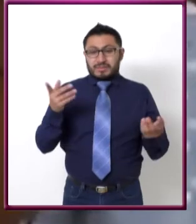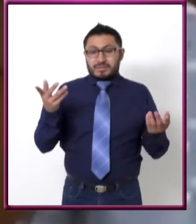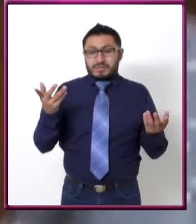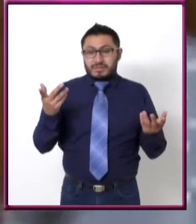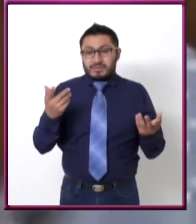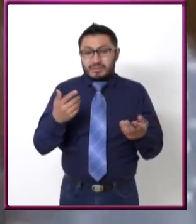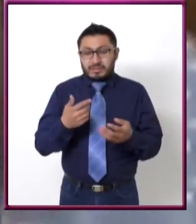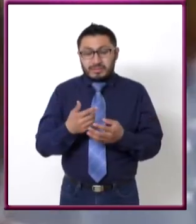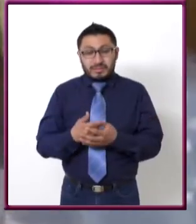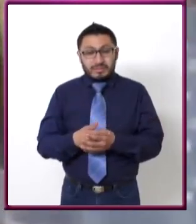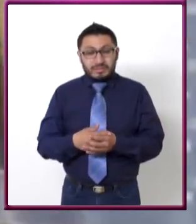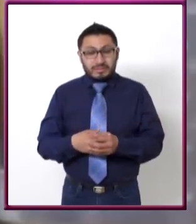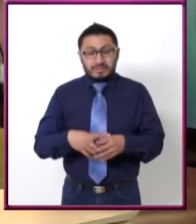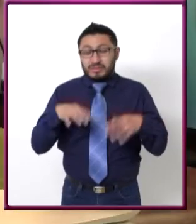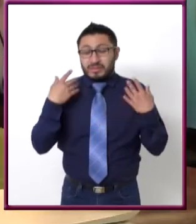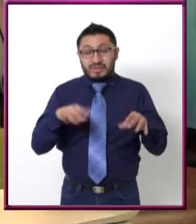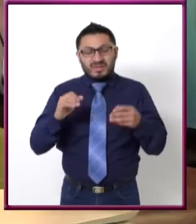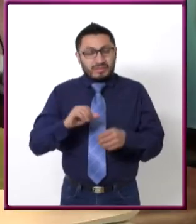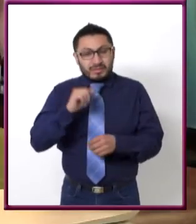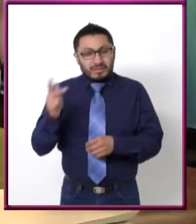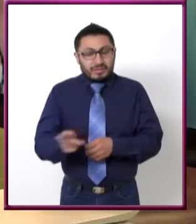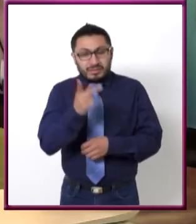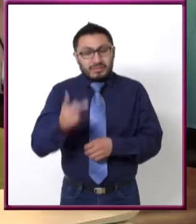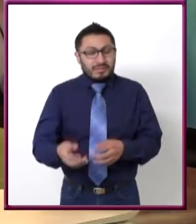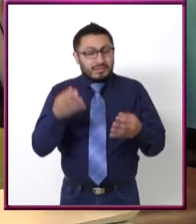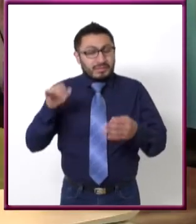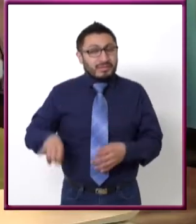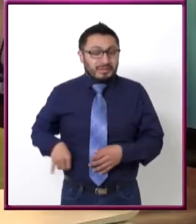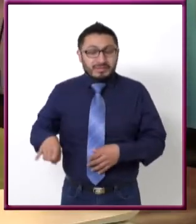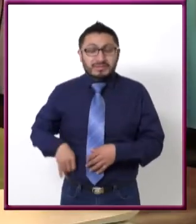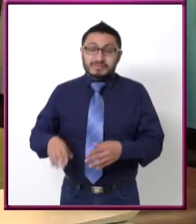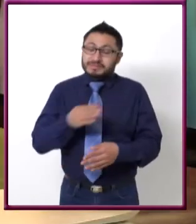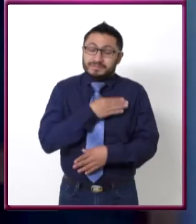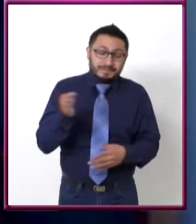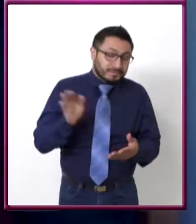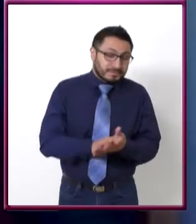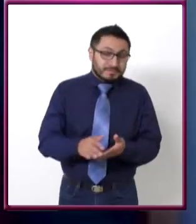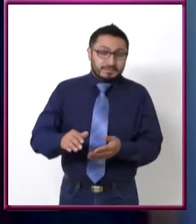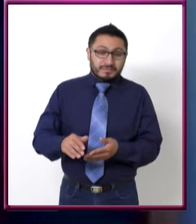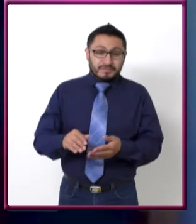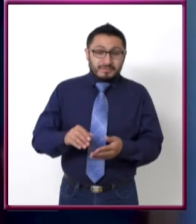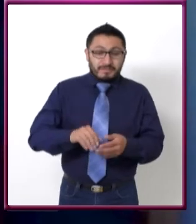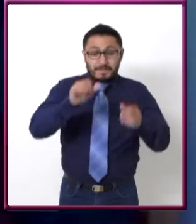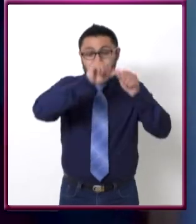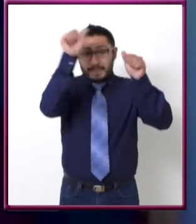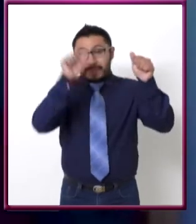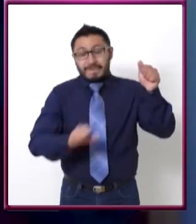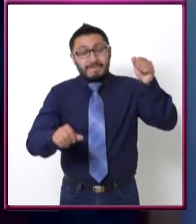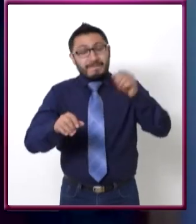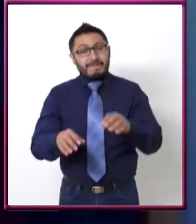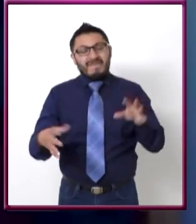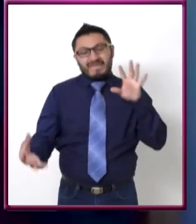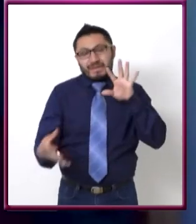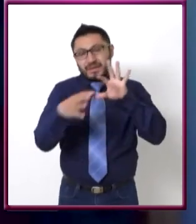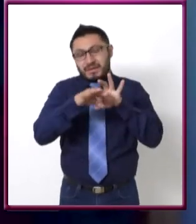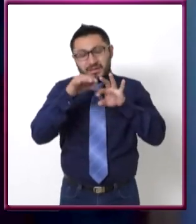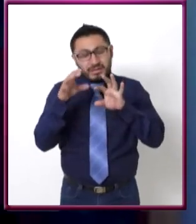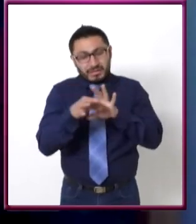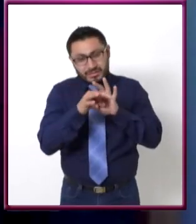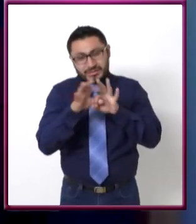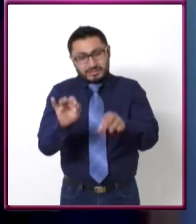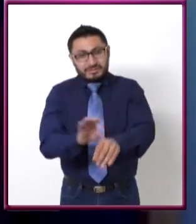en cuanto a sus obras. Uy, otra buena pregunta. Bueno, pues el arte se vincula con